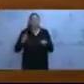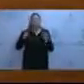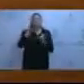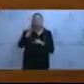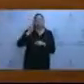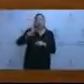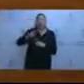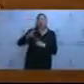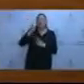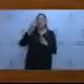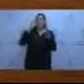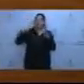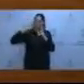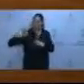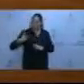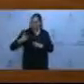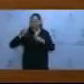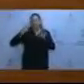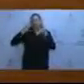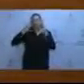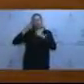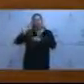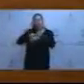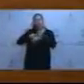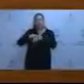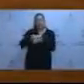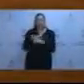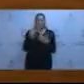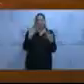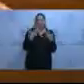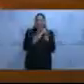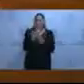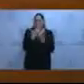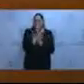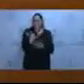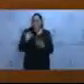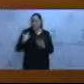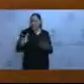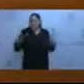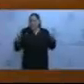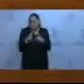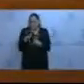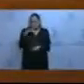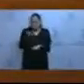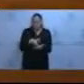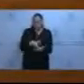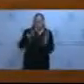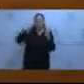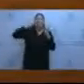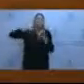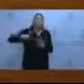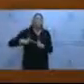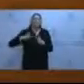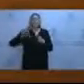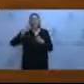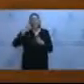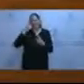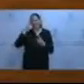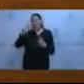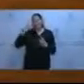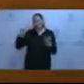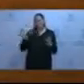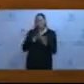su último Consejo de Administración celebrado hace 10 días, ha formulado por unanimidad las cuentas del ejercicio